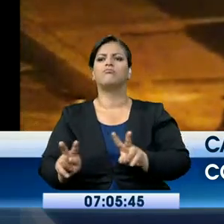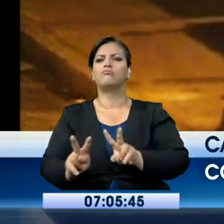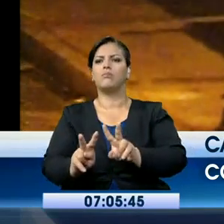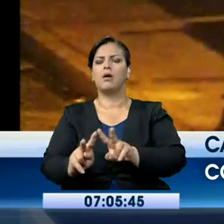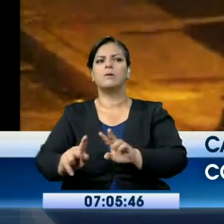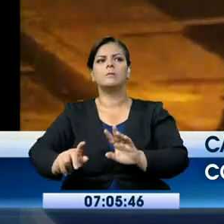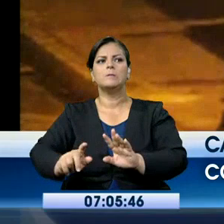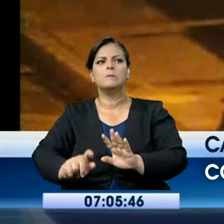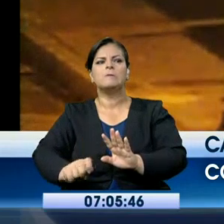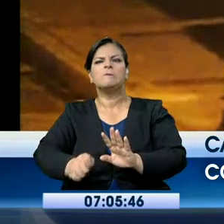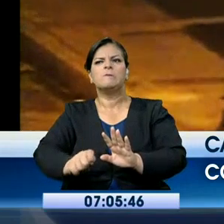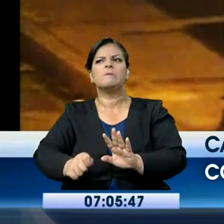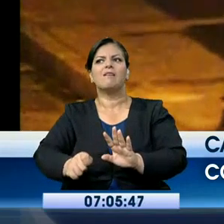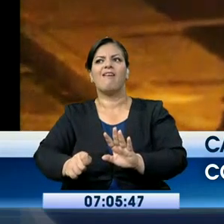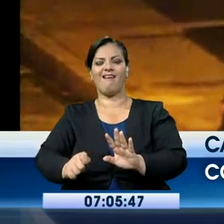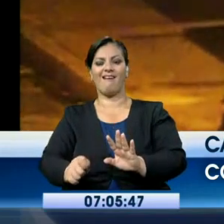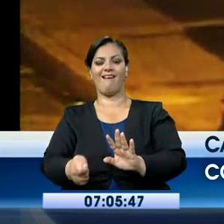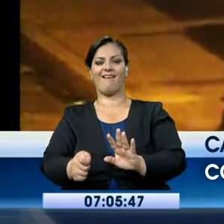objetivo.